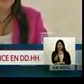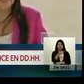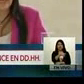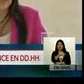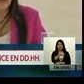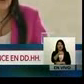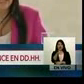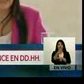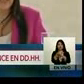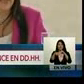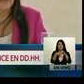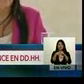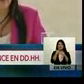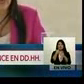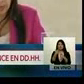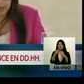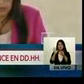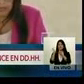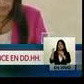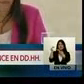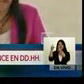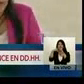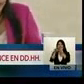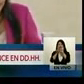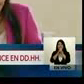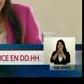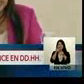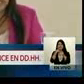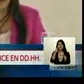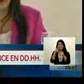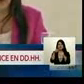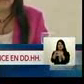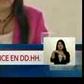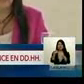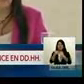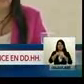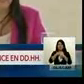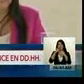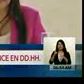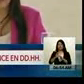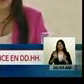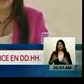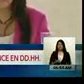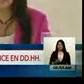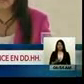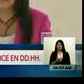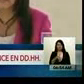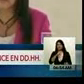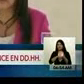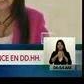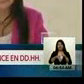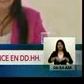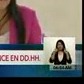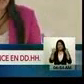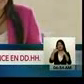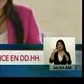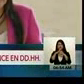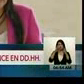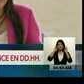y dándole Esperanza con esta ley de impunidad y de autop perdono esto violenta absolutamente toda la doctrina